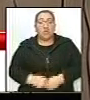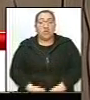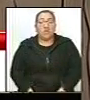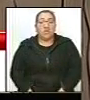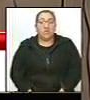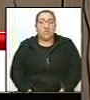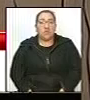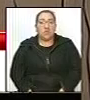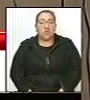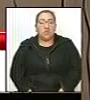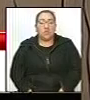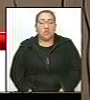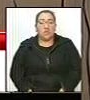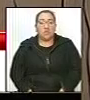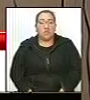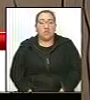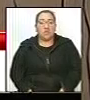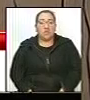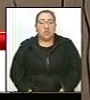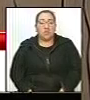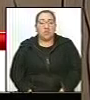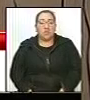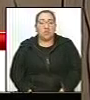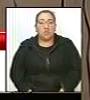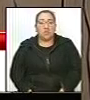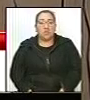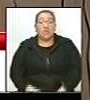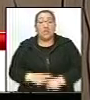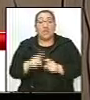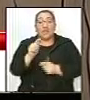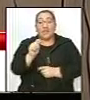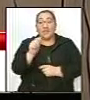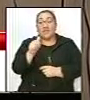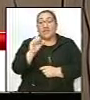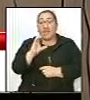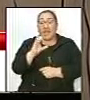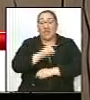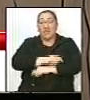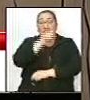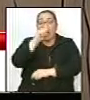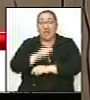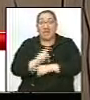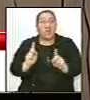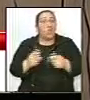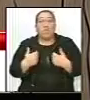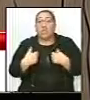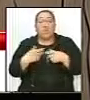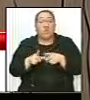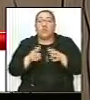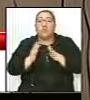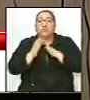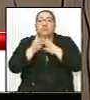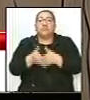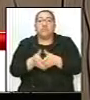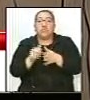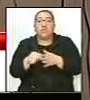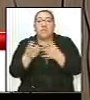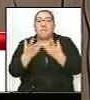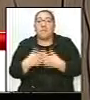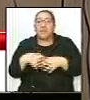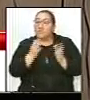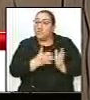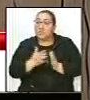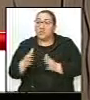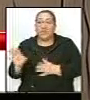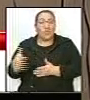Talga, mi región, no tiene puerto de desembarque de industriales, ¿no? Entonces,